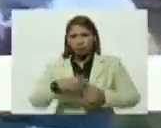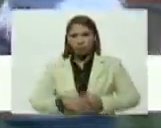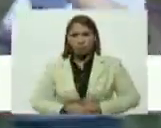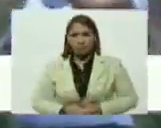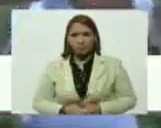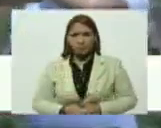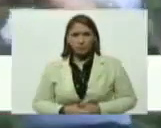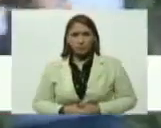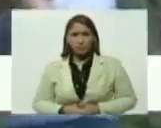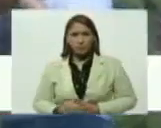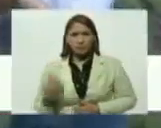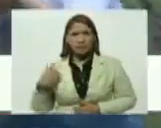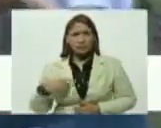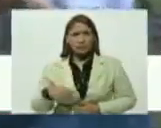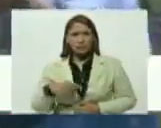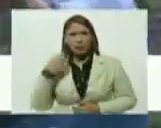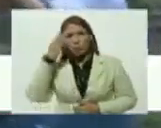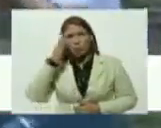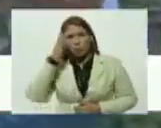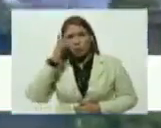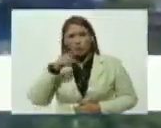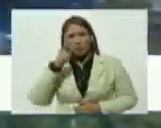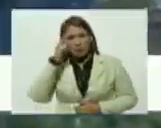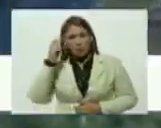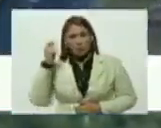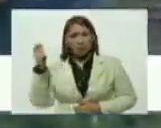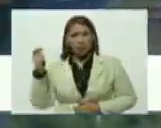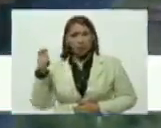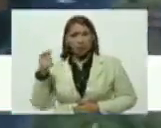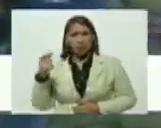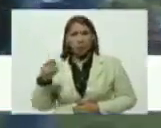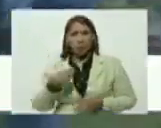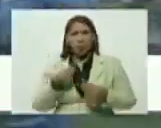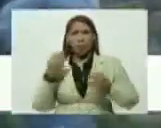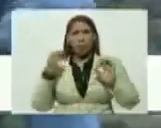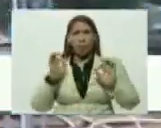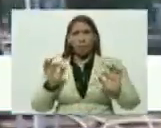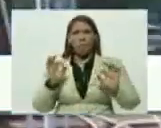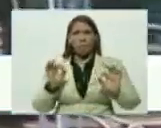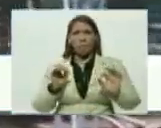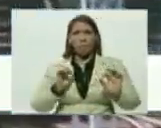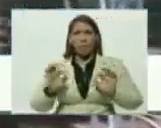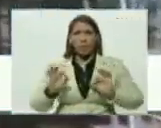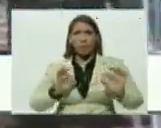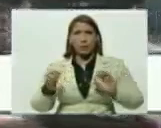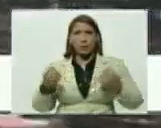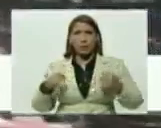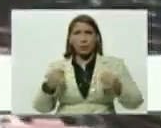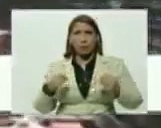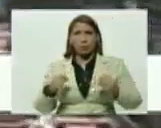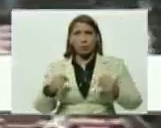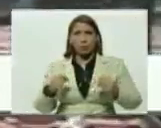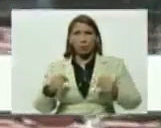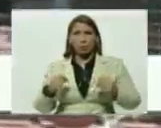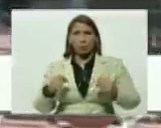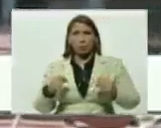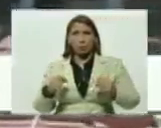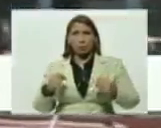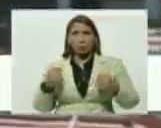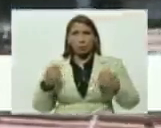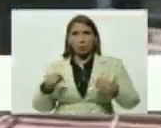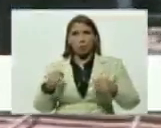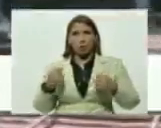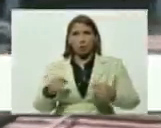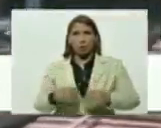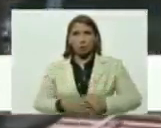hemos tenido conocimientos tanto teóricos como prácticos. Hemos tenido prácticas hasta desde el